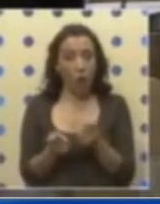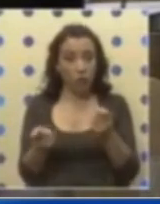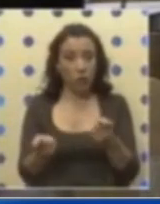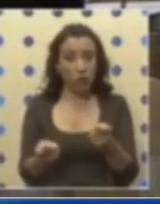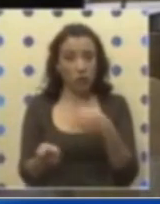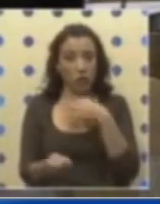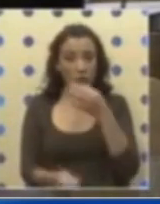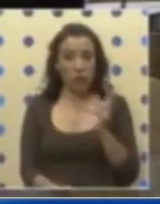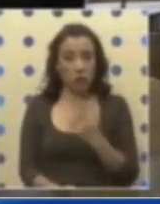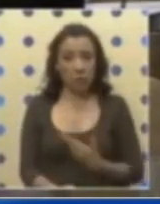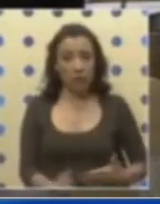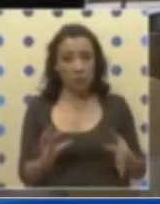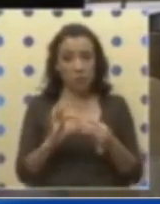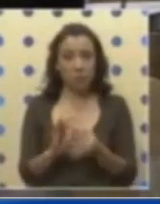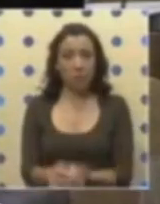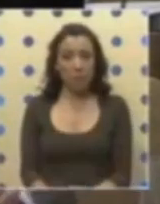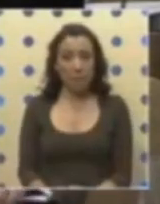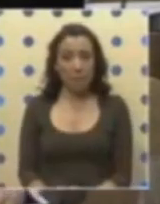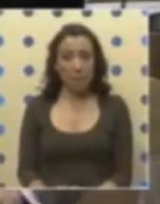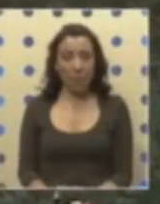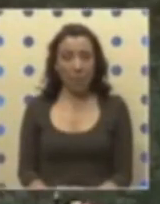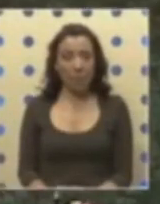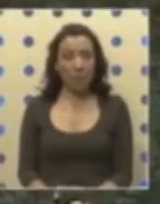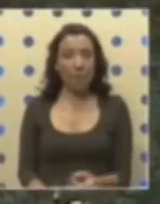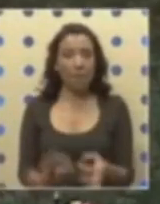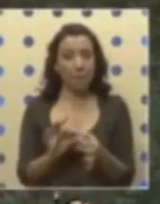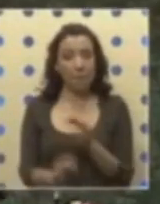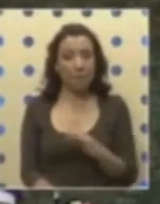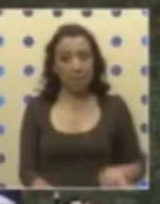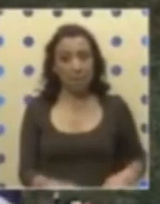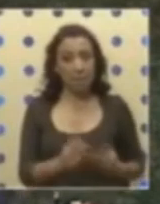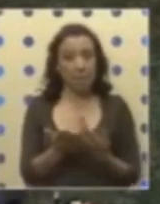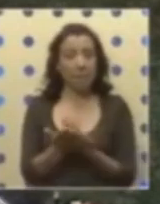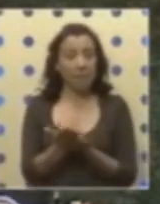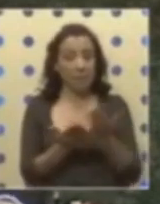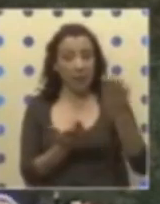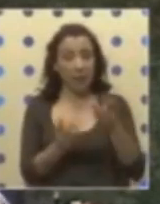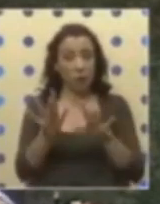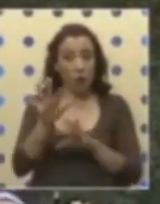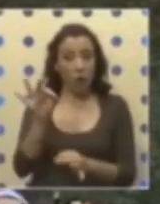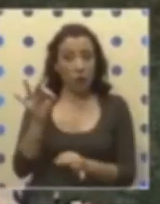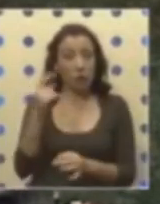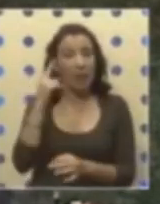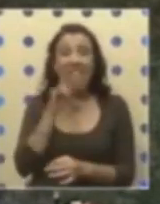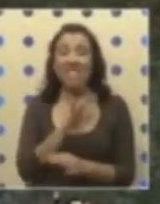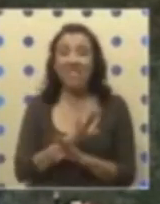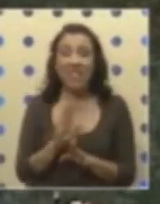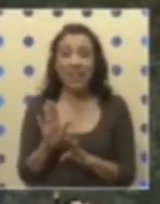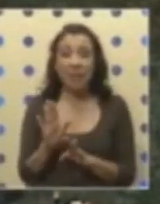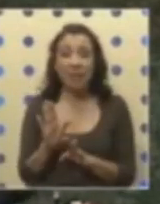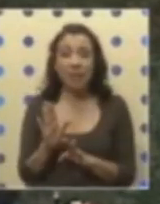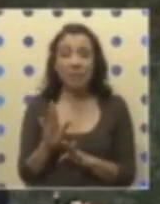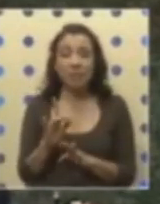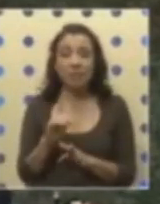señor presidente, he dicho, muchas gracias. Gracias, diputado Recondo. Se enviarán los oficios por usted solicitado y para terminar